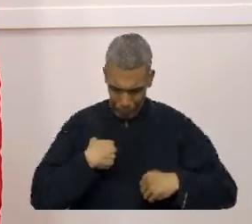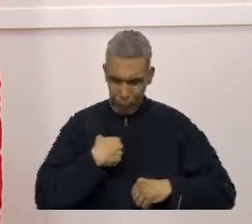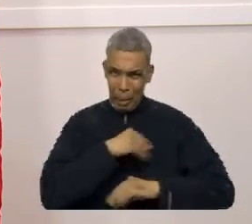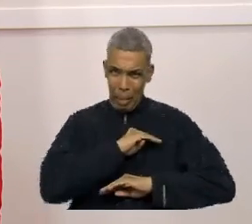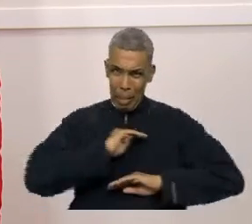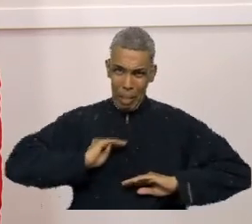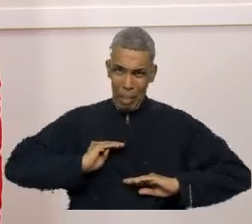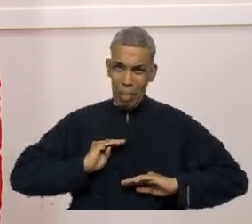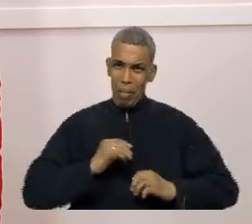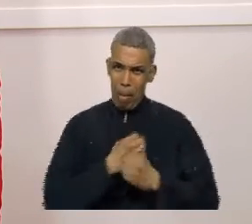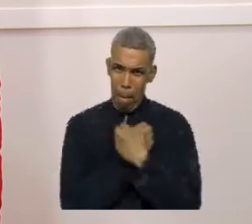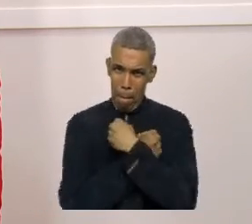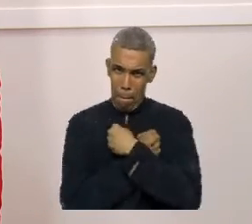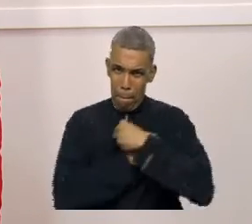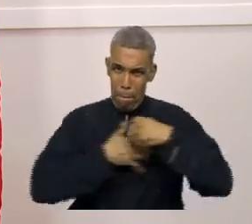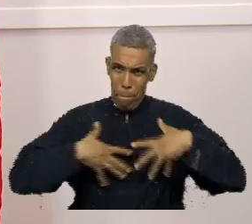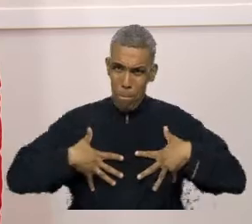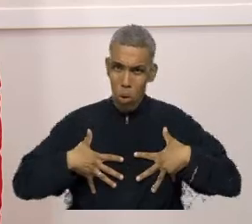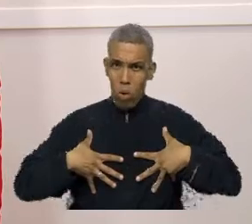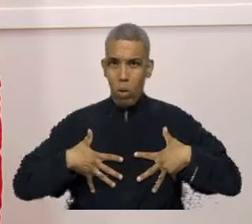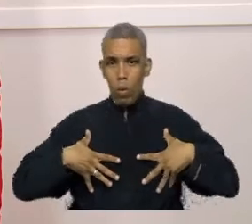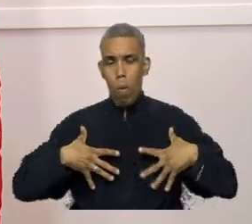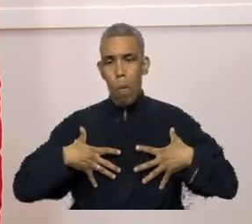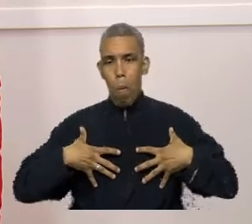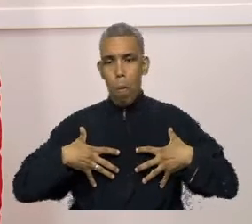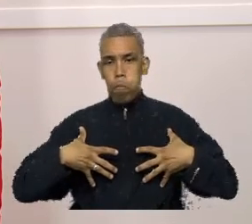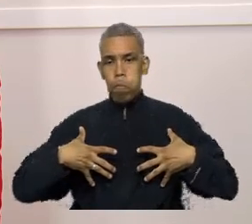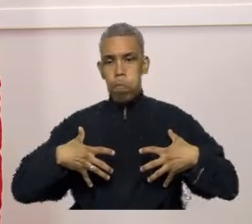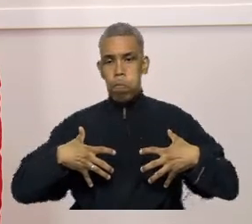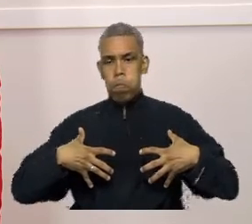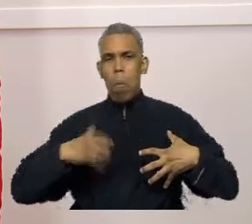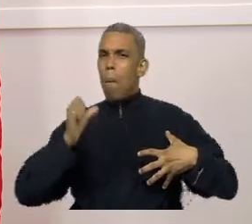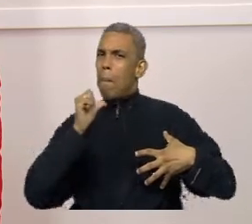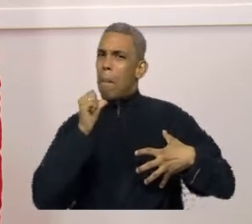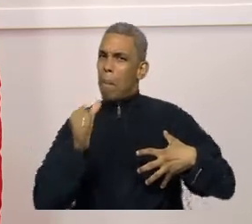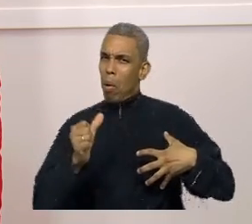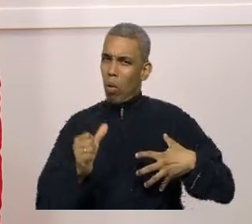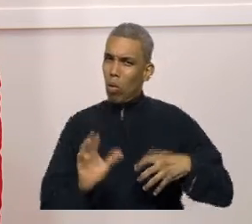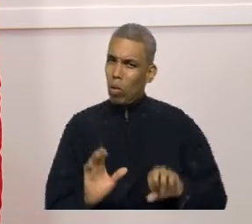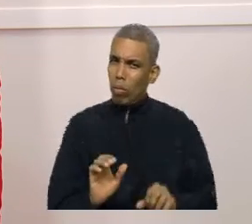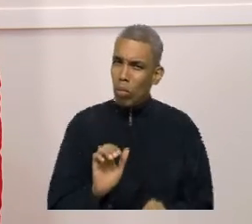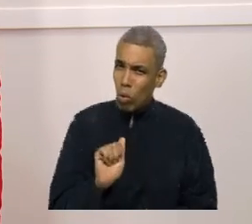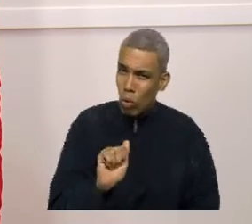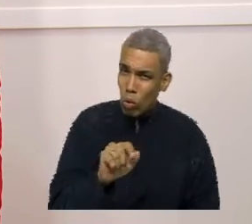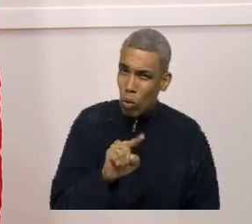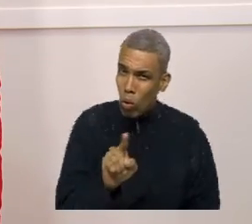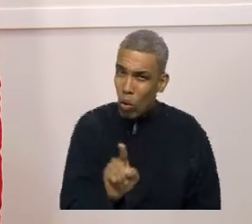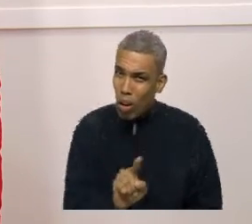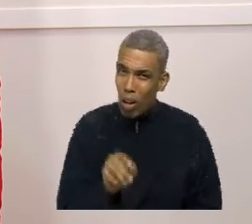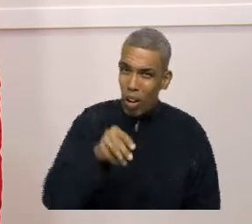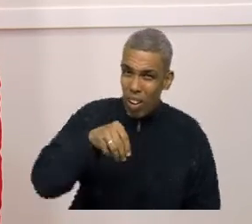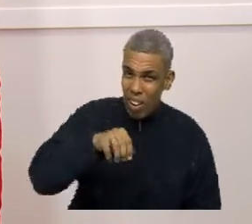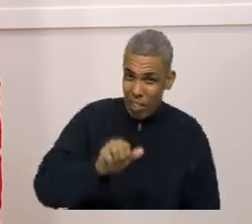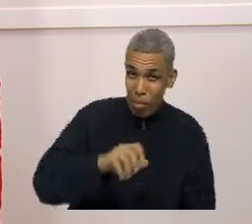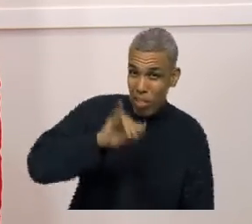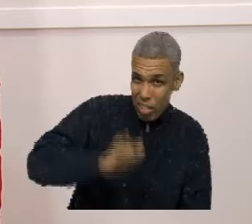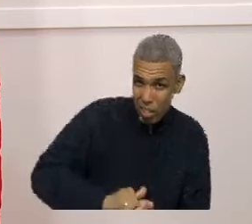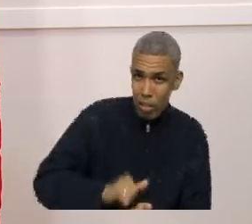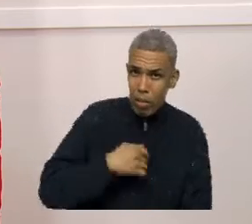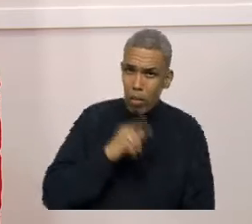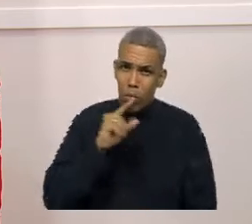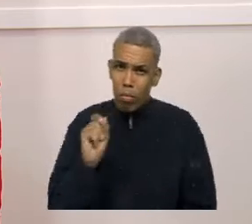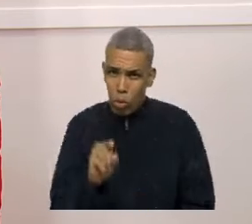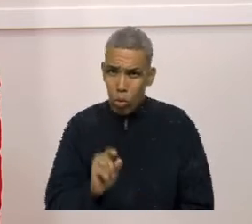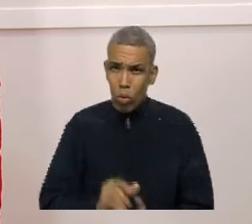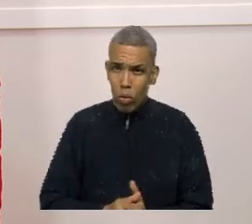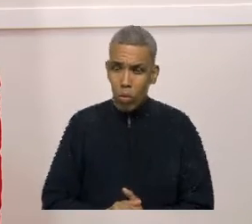debía al asma que sufría bastante severa, de lo que usted acaba de mencionar, doctor, con respecto a la